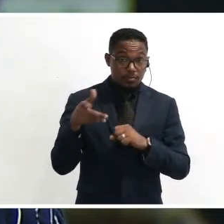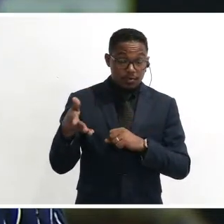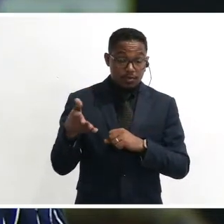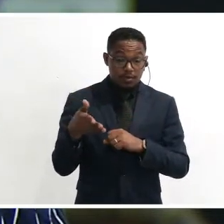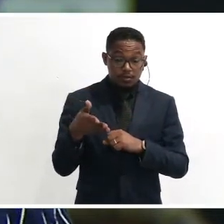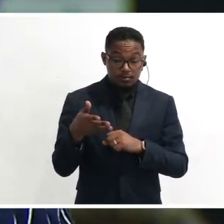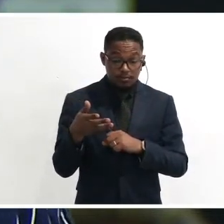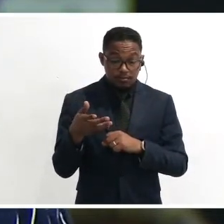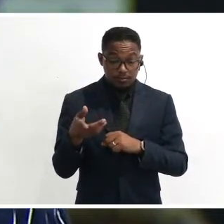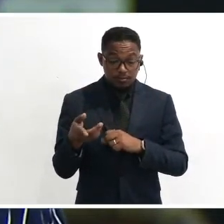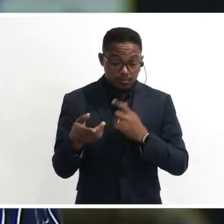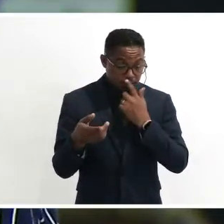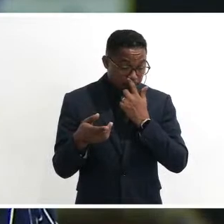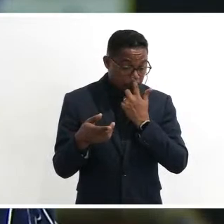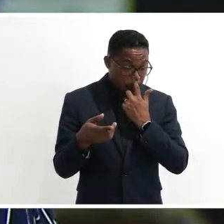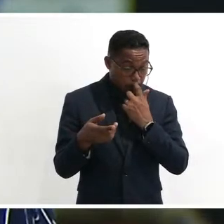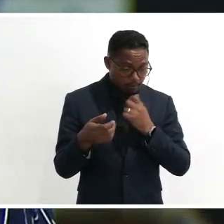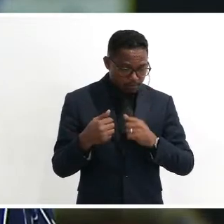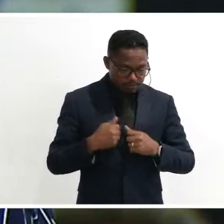fabricante